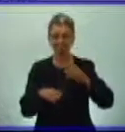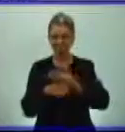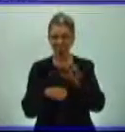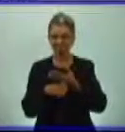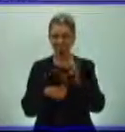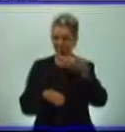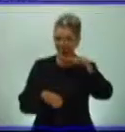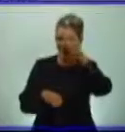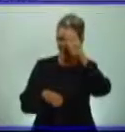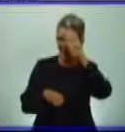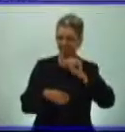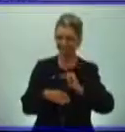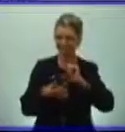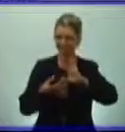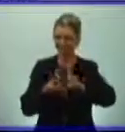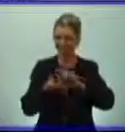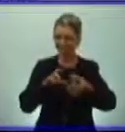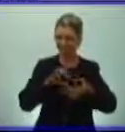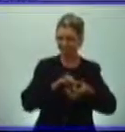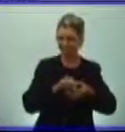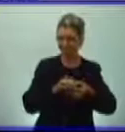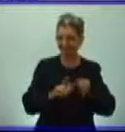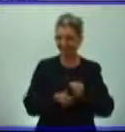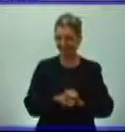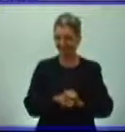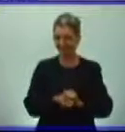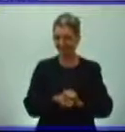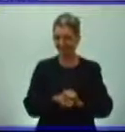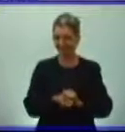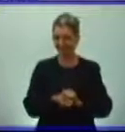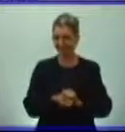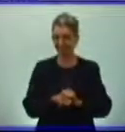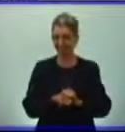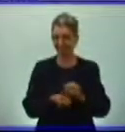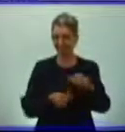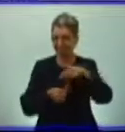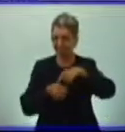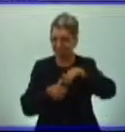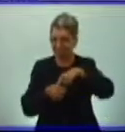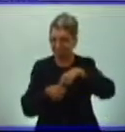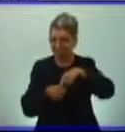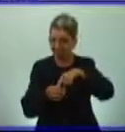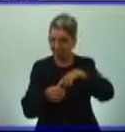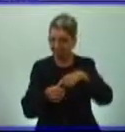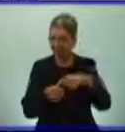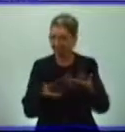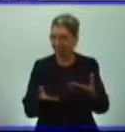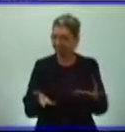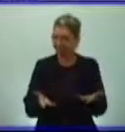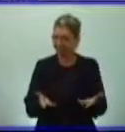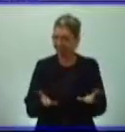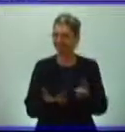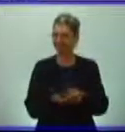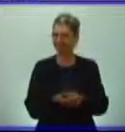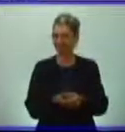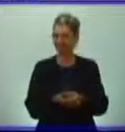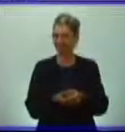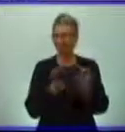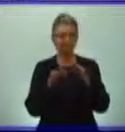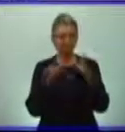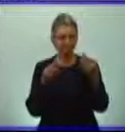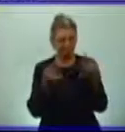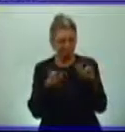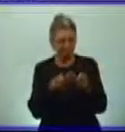Cuba, Guantánamo y el municipio especial Isla de la Juventud. A los familiares